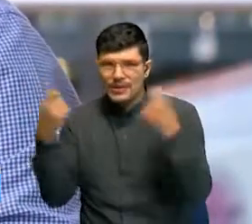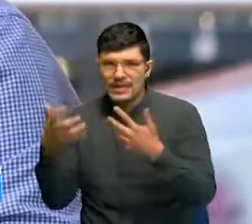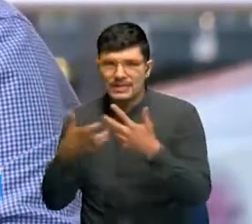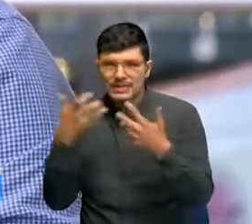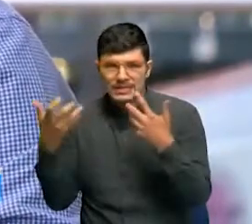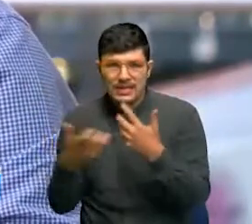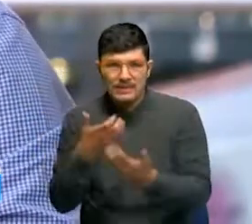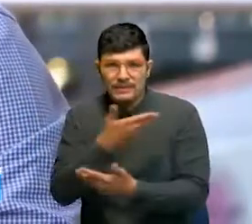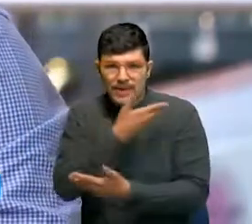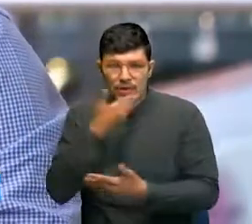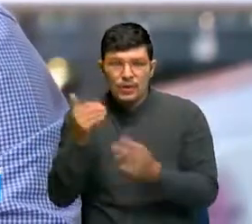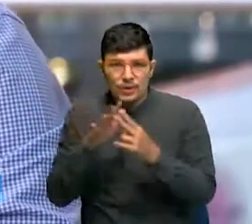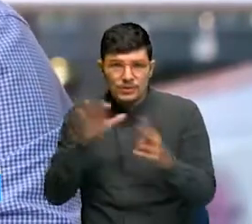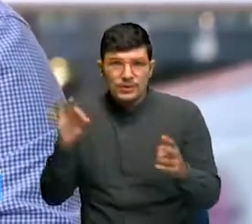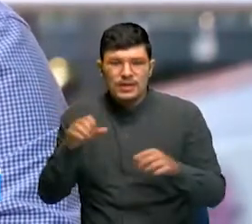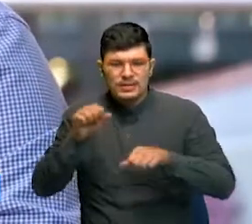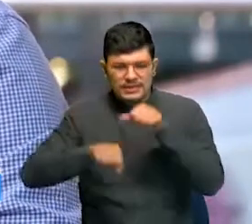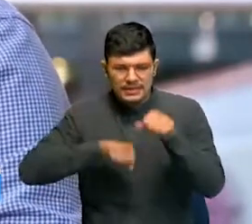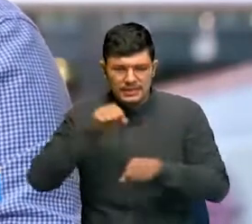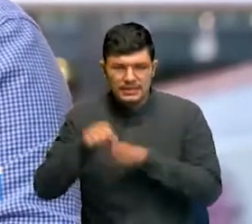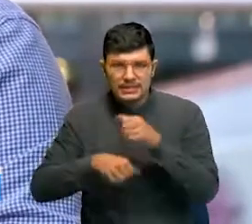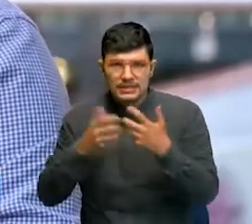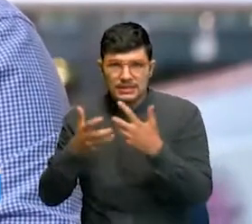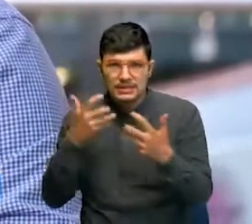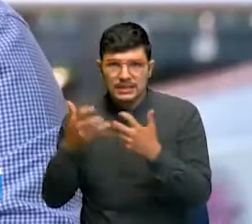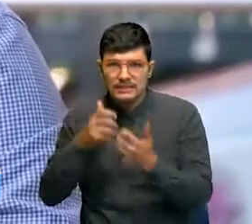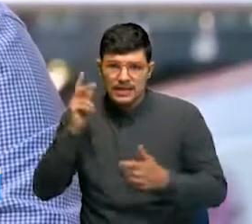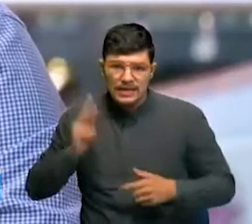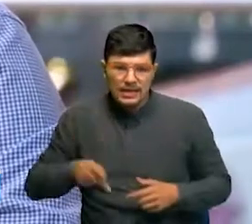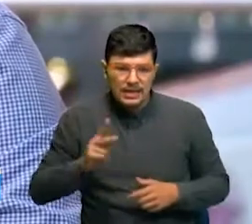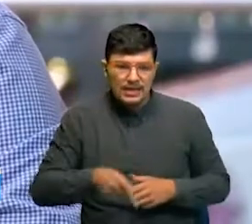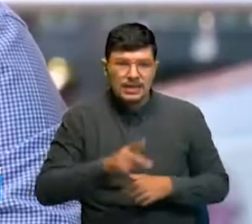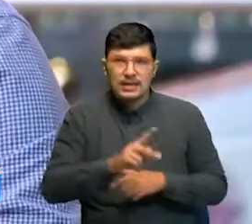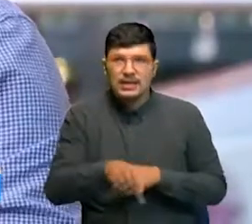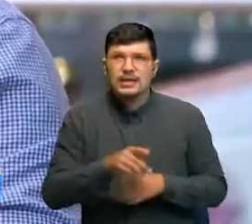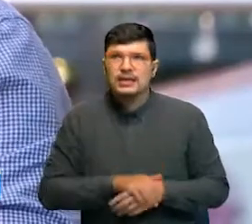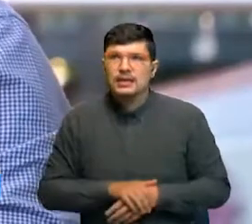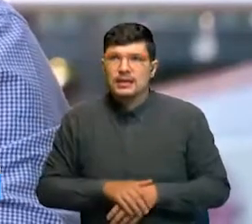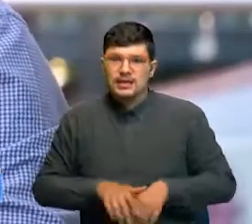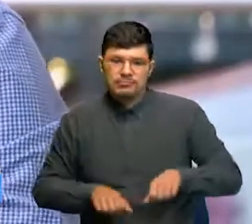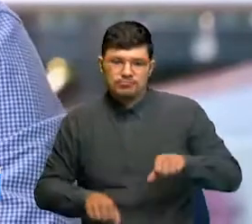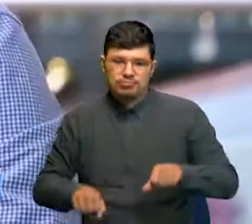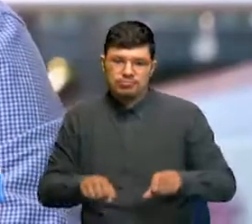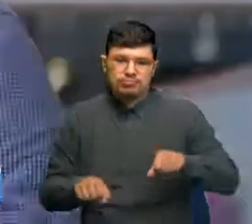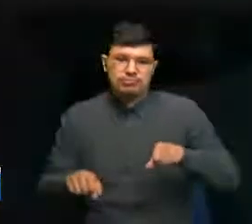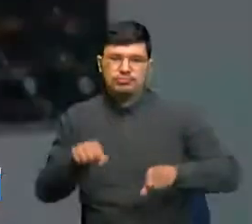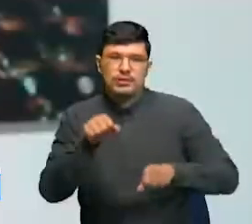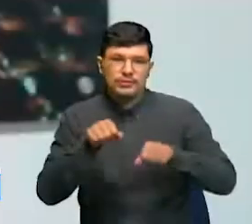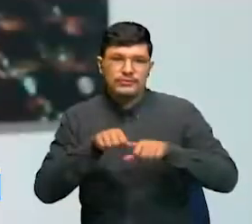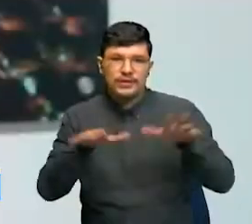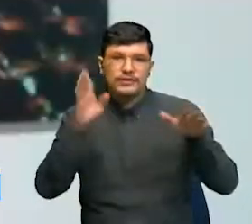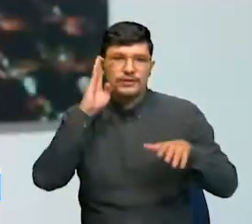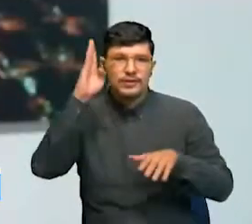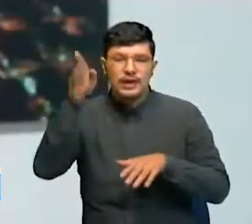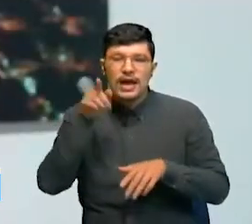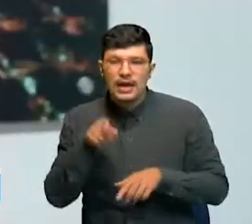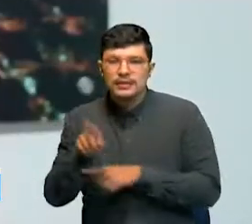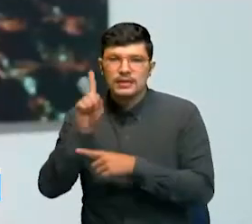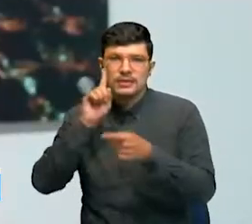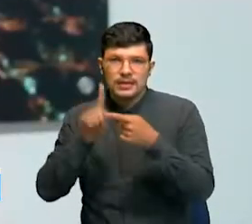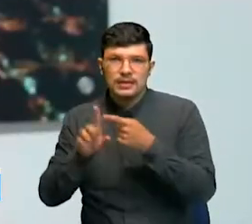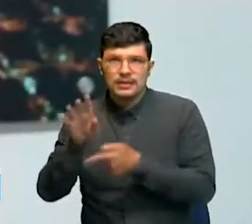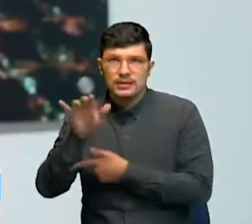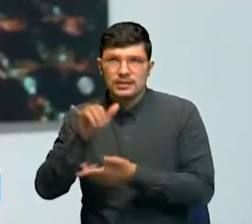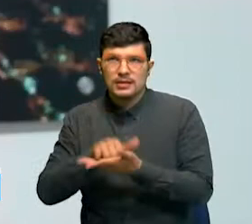la bicicleta, el sistema peatonal, las patinetas públicas, hacia allá de la modernidad. Estamos esperando que